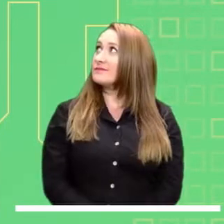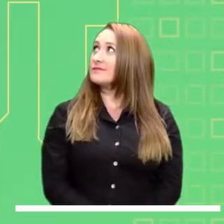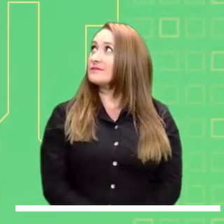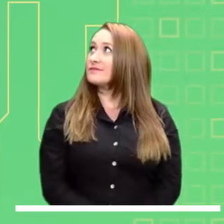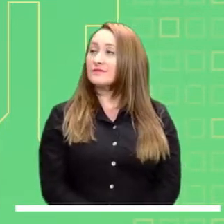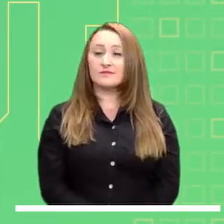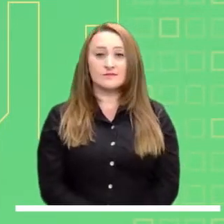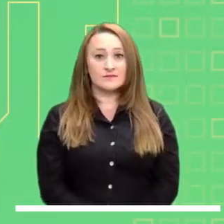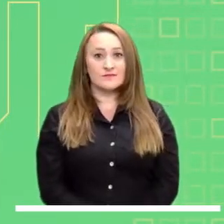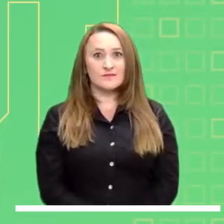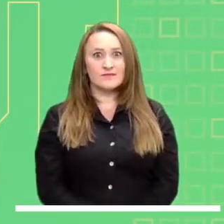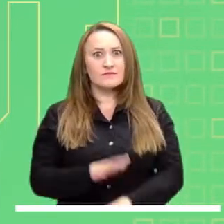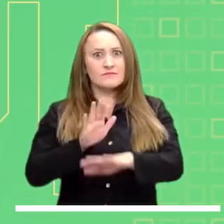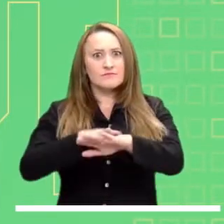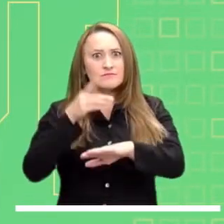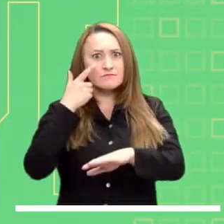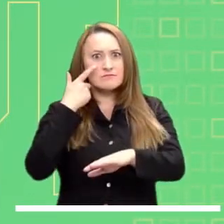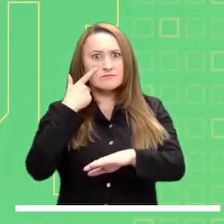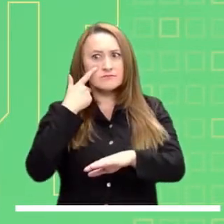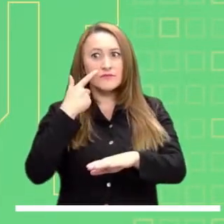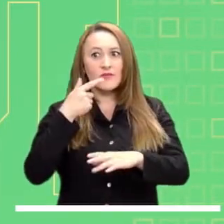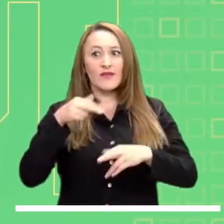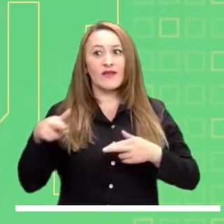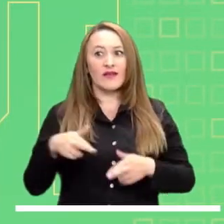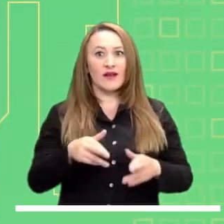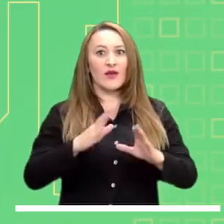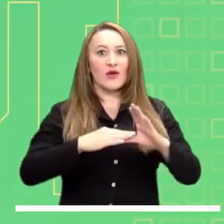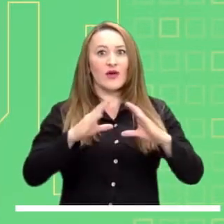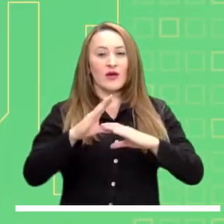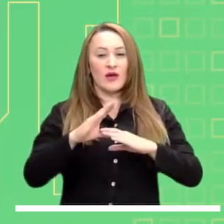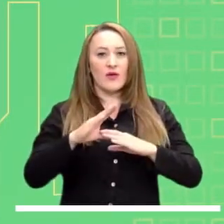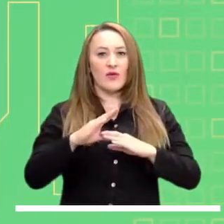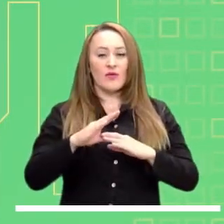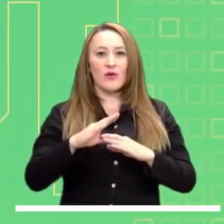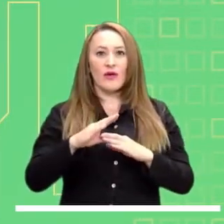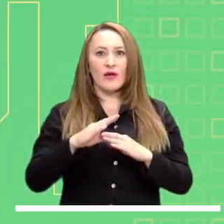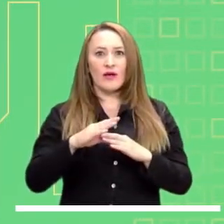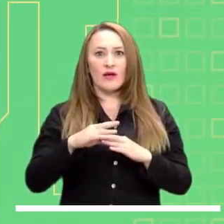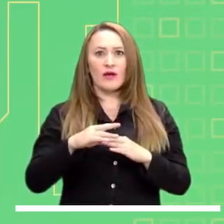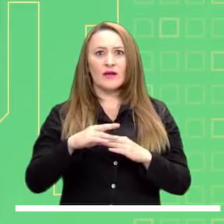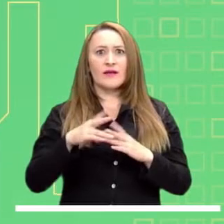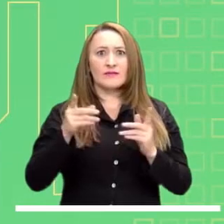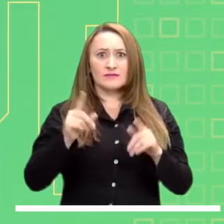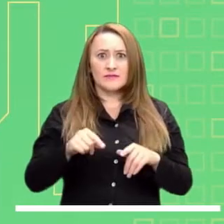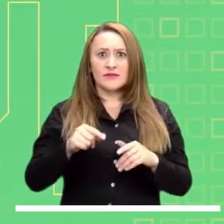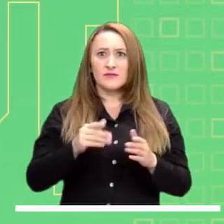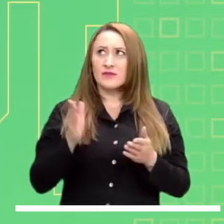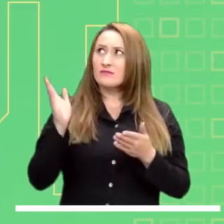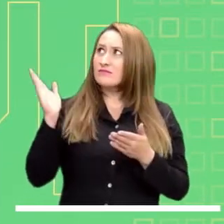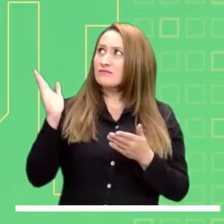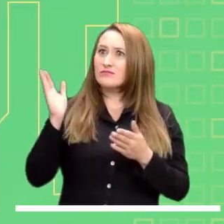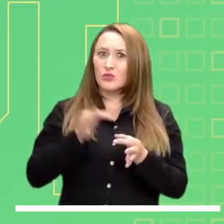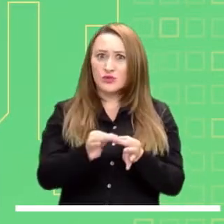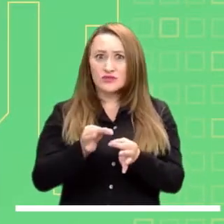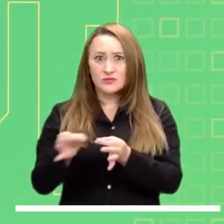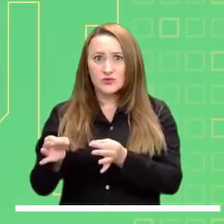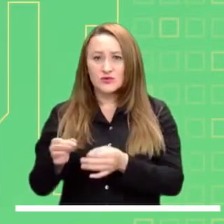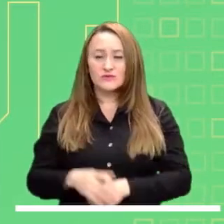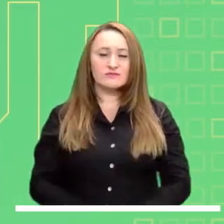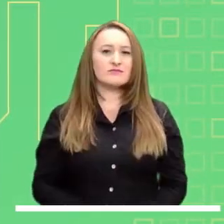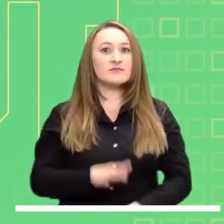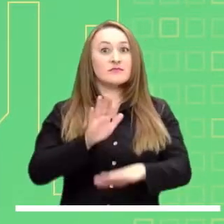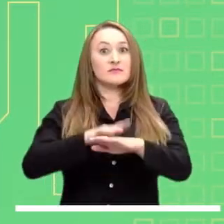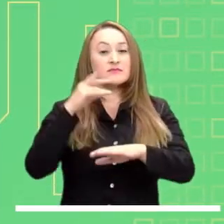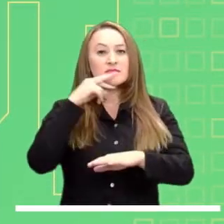Alerta roja por crecientes en los ríos San Juan, Lebrija, Andágueda y Cravo Sur. Atención a los niveles altos registrados en el río Cauca entre